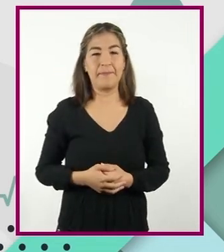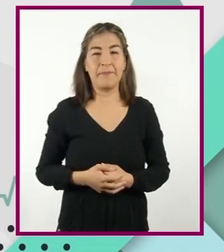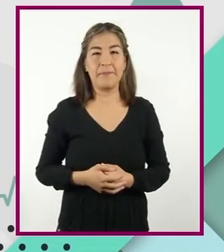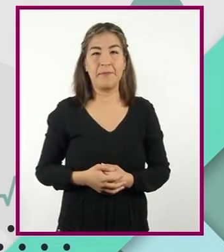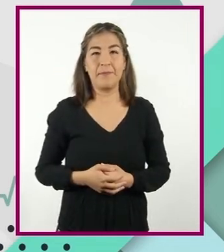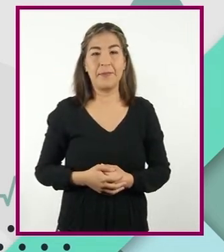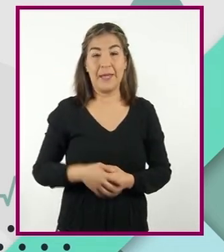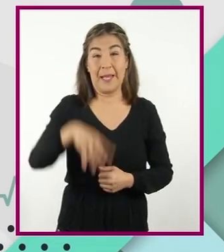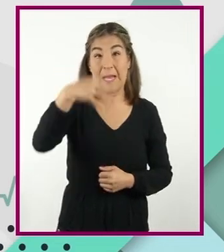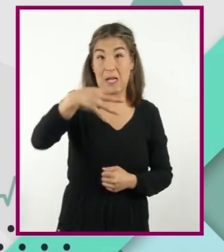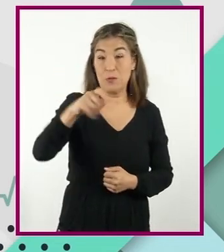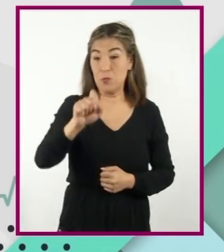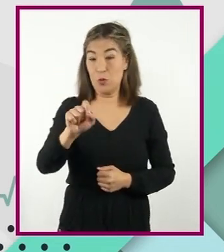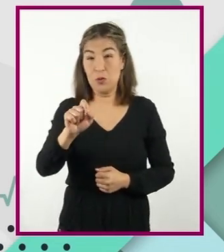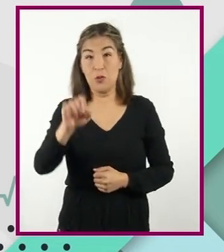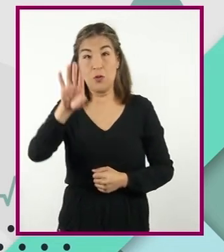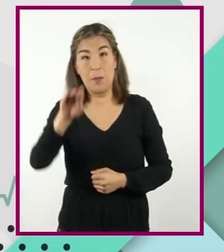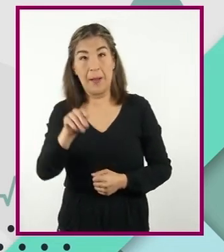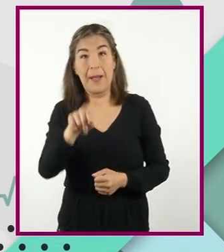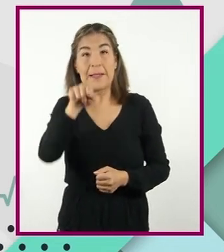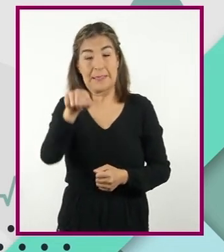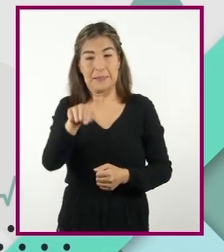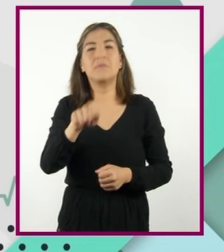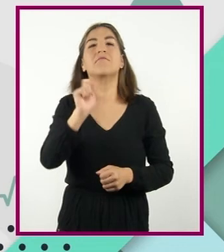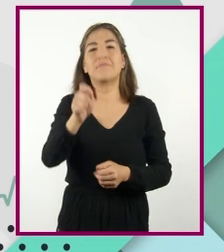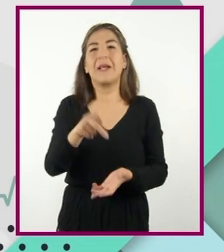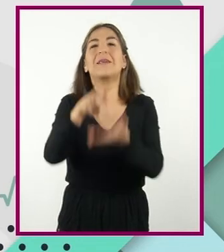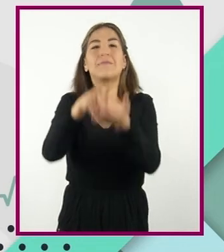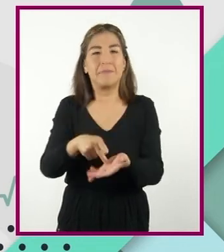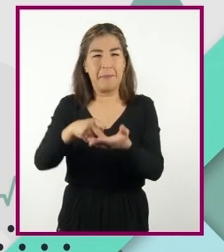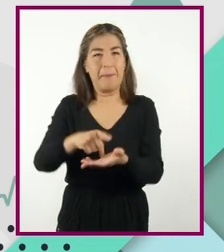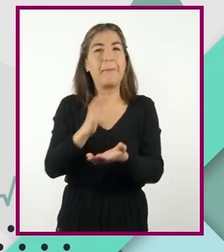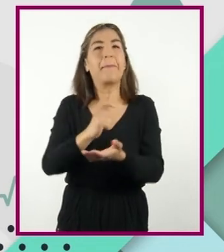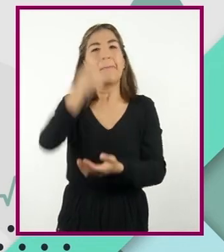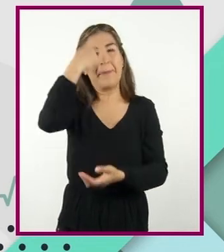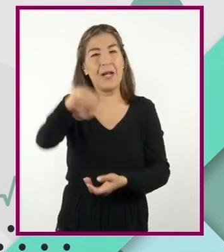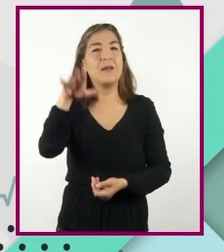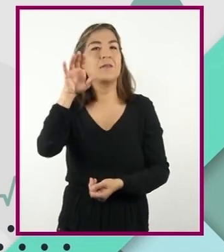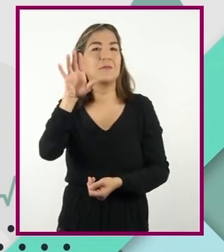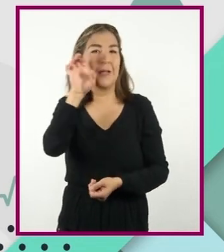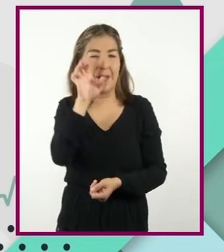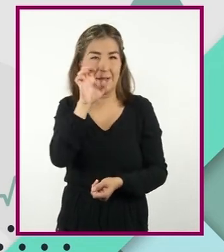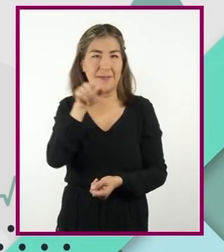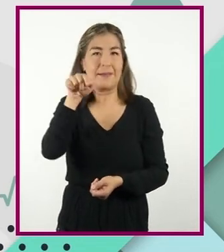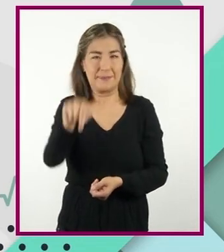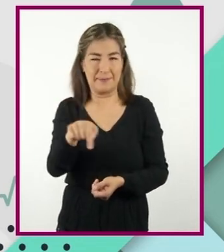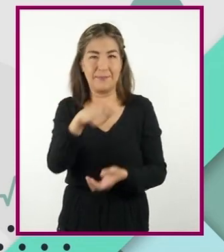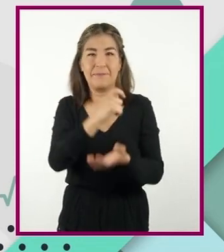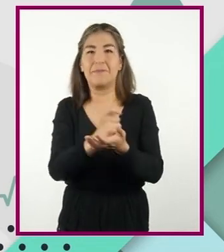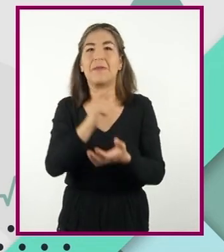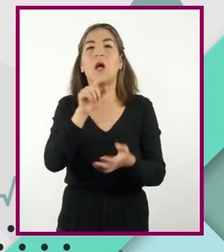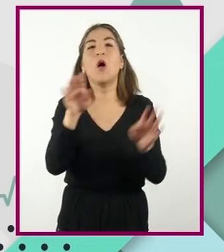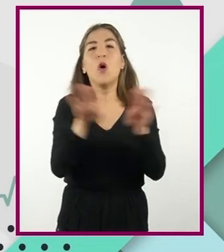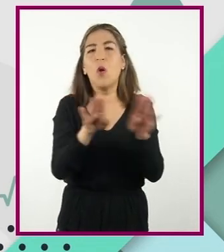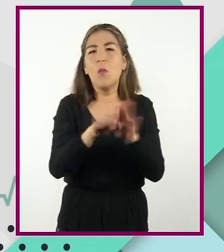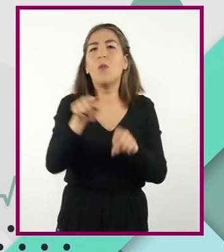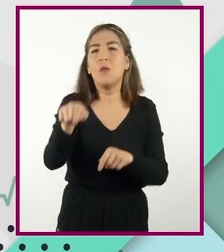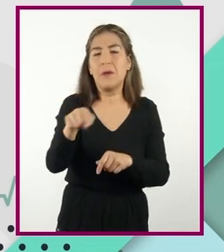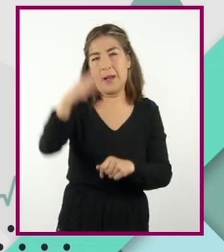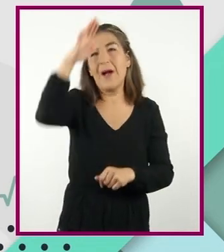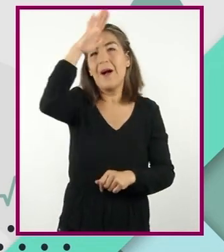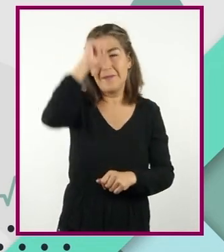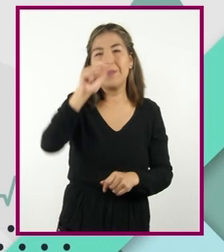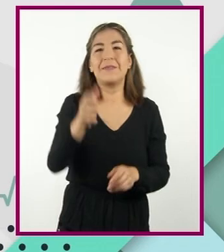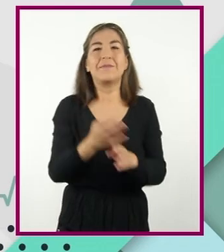14.90 representa el costo por kilogramo de naranja para jugo. Esto lo podemos corroborar de acuerdo con